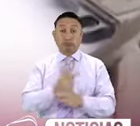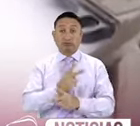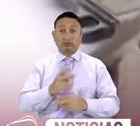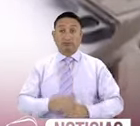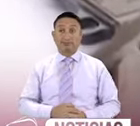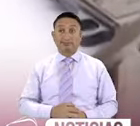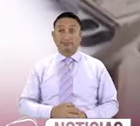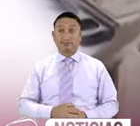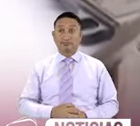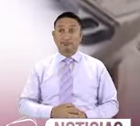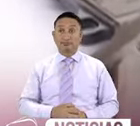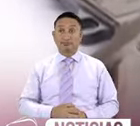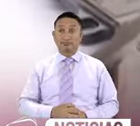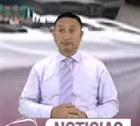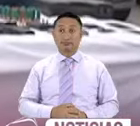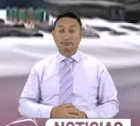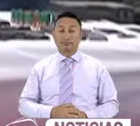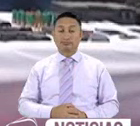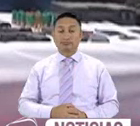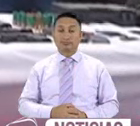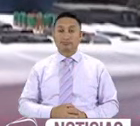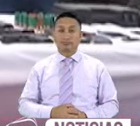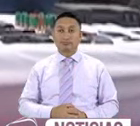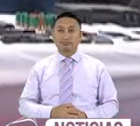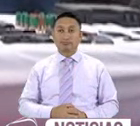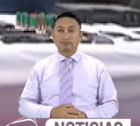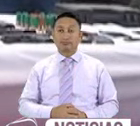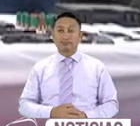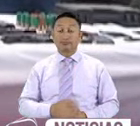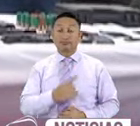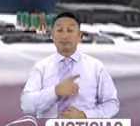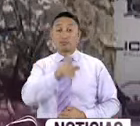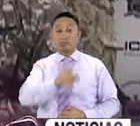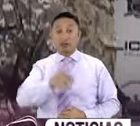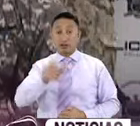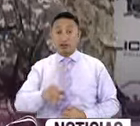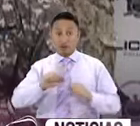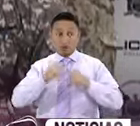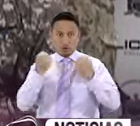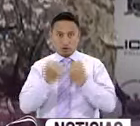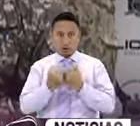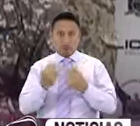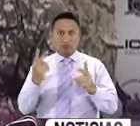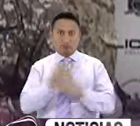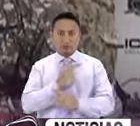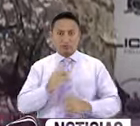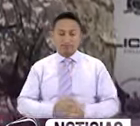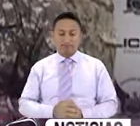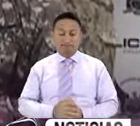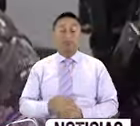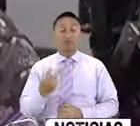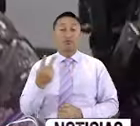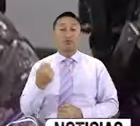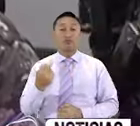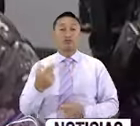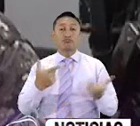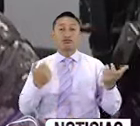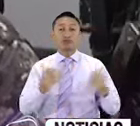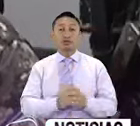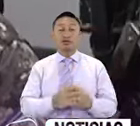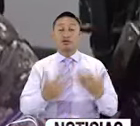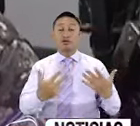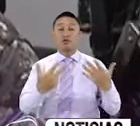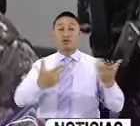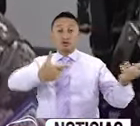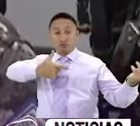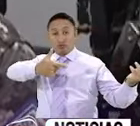la sociedad la presencia de estas personas en las calles. Son 12 armas, 8 de ellas armas largas,